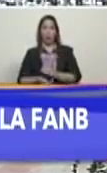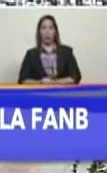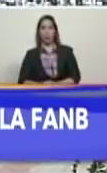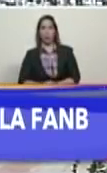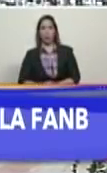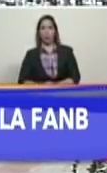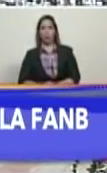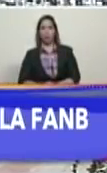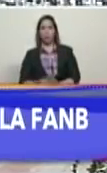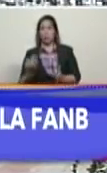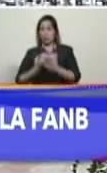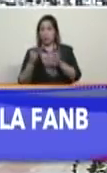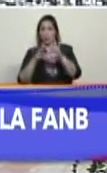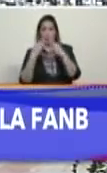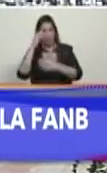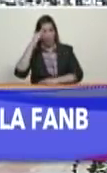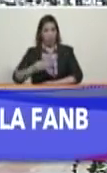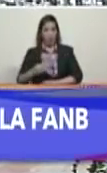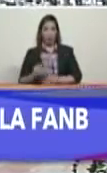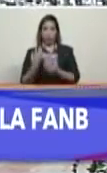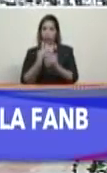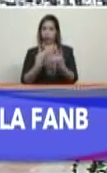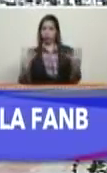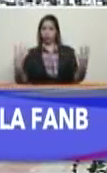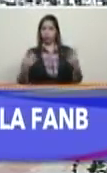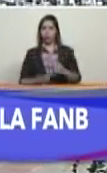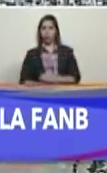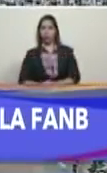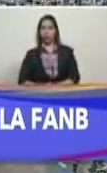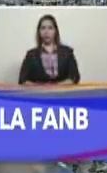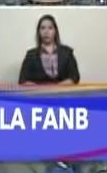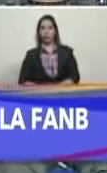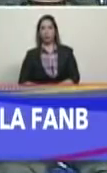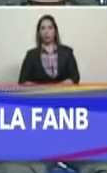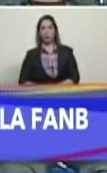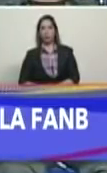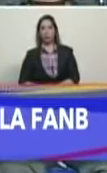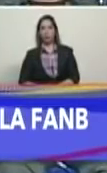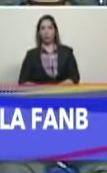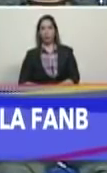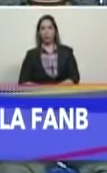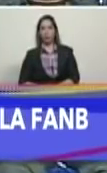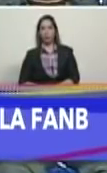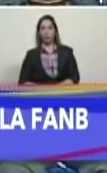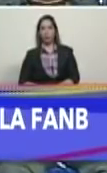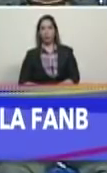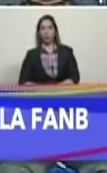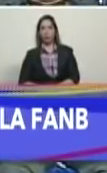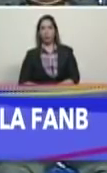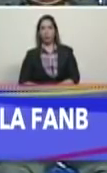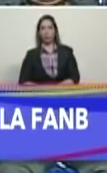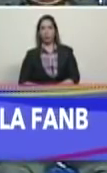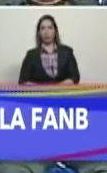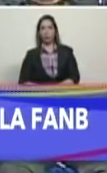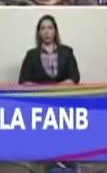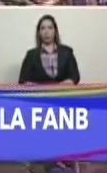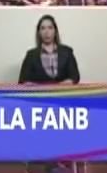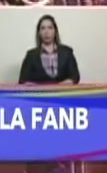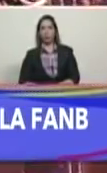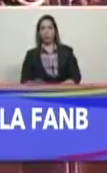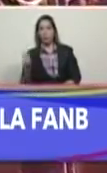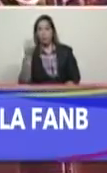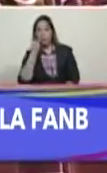orgullo siente la familia militar cuando los ve uniformarse, darle un beso a un hijo, a una